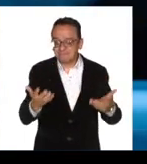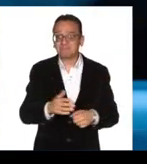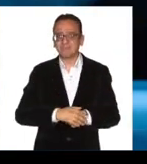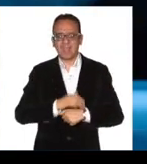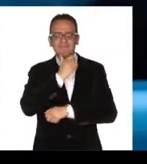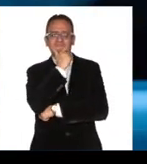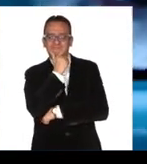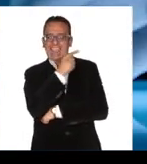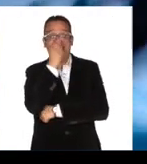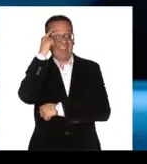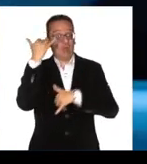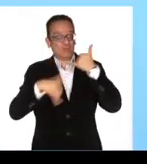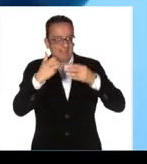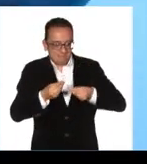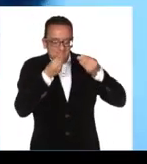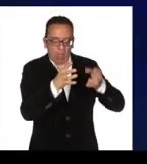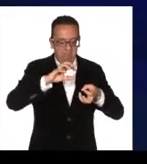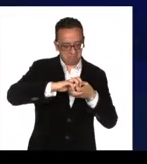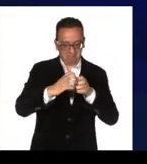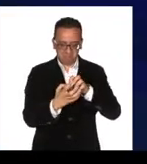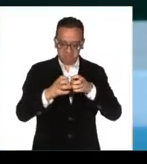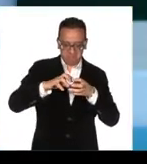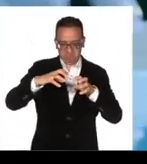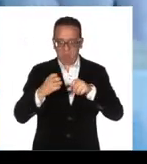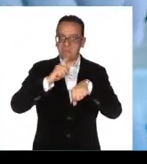Quisimos saber cuánto se demoraba en armar un juguete.